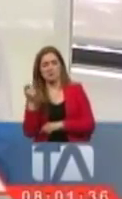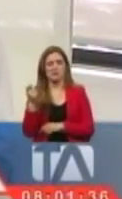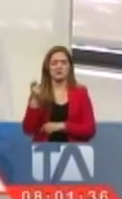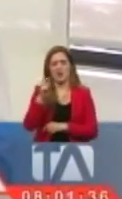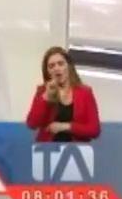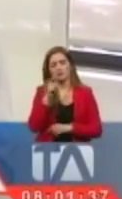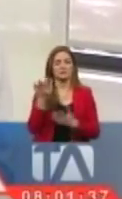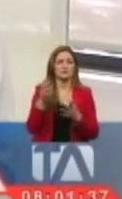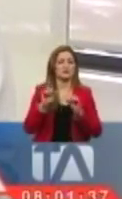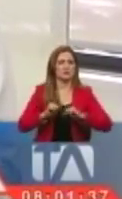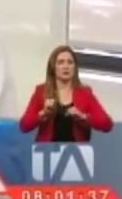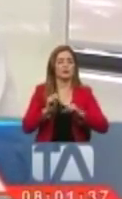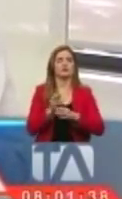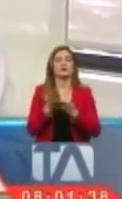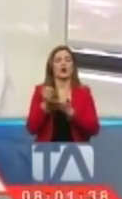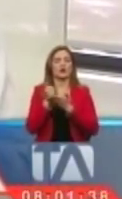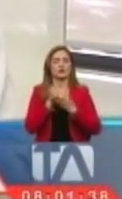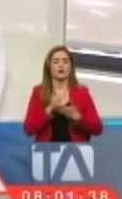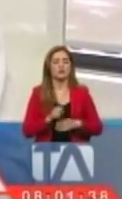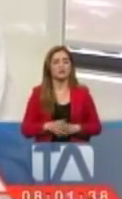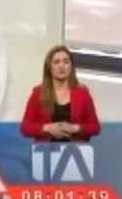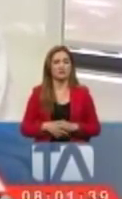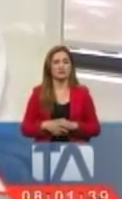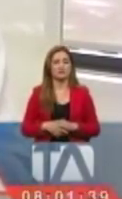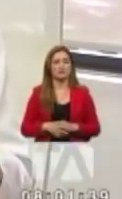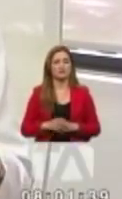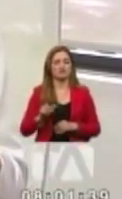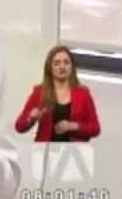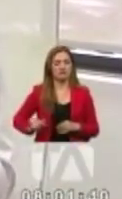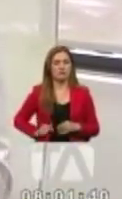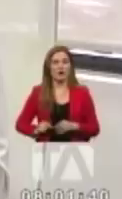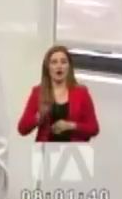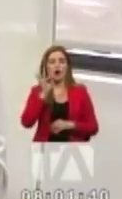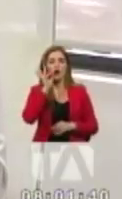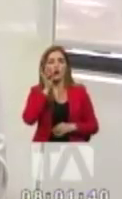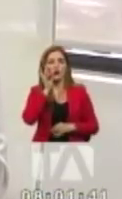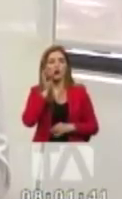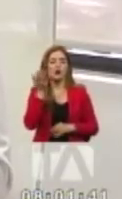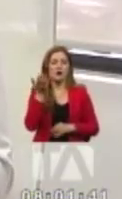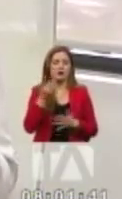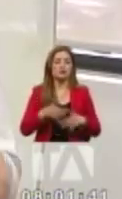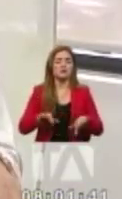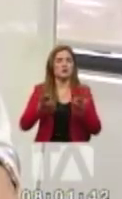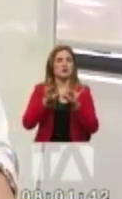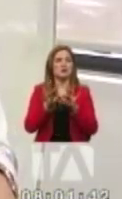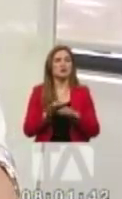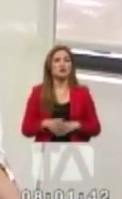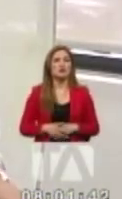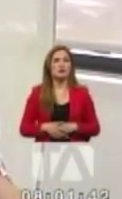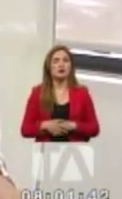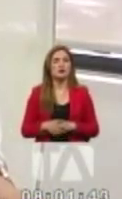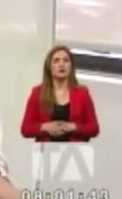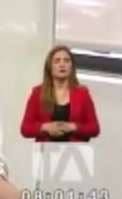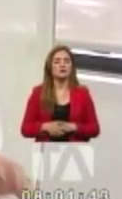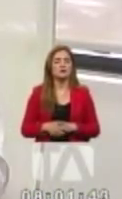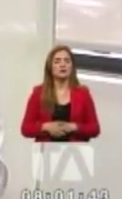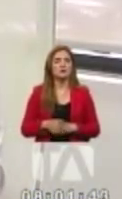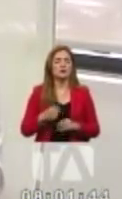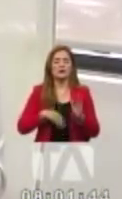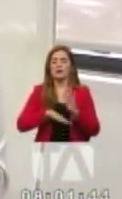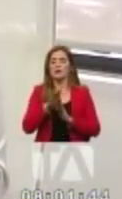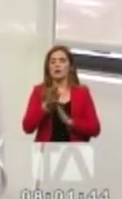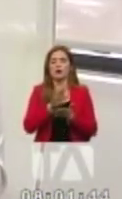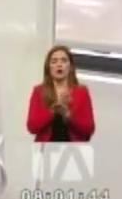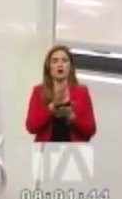alimentos que nos pueden servir como un snack saludable una fruta una fruta importante incluso en la mayoría de escuelas y colegios